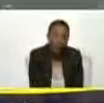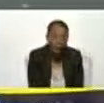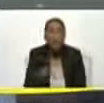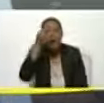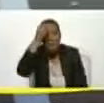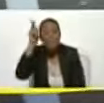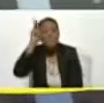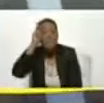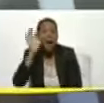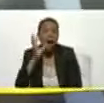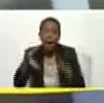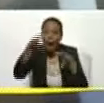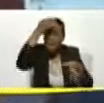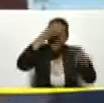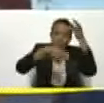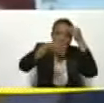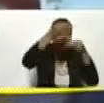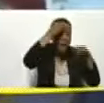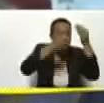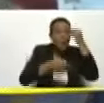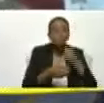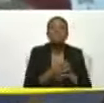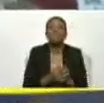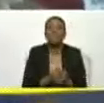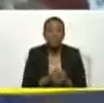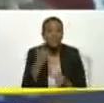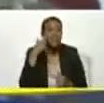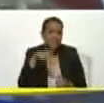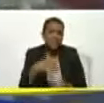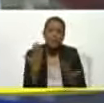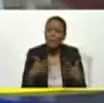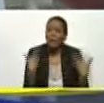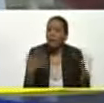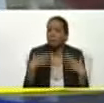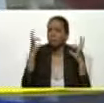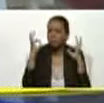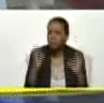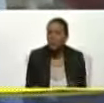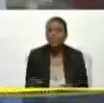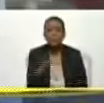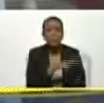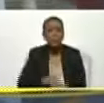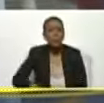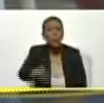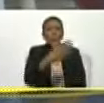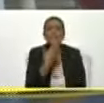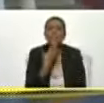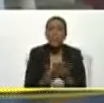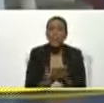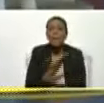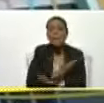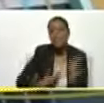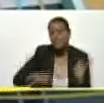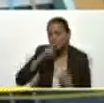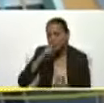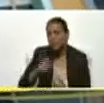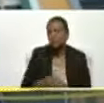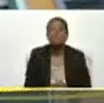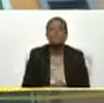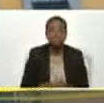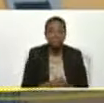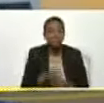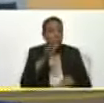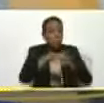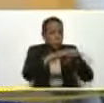profesores y siempre y siempre estamos y siempre estamos agradecidos presidente presidente lo